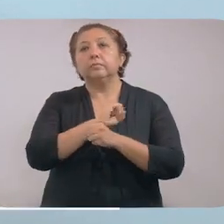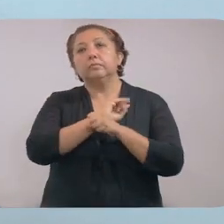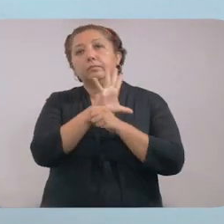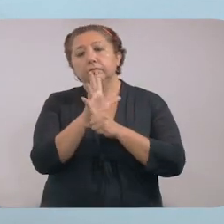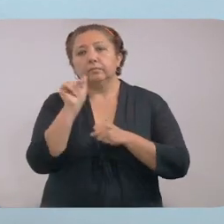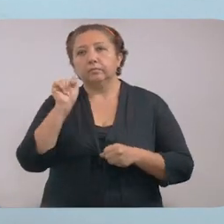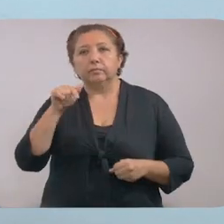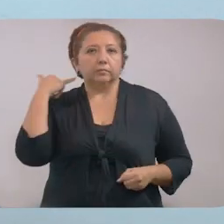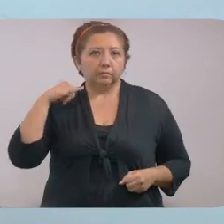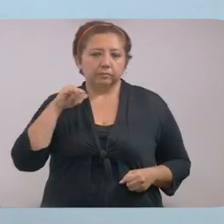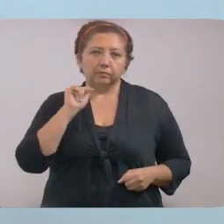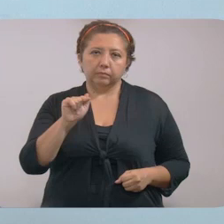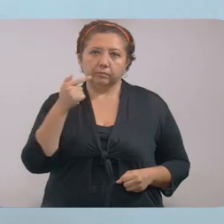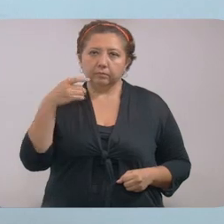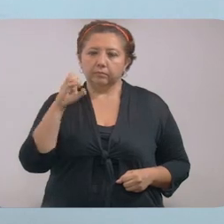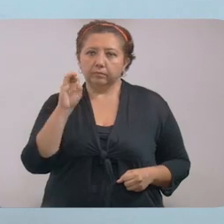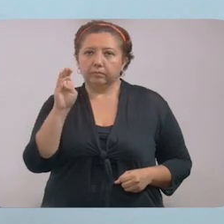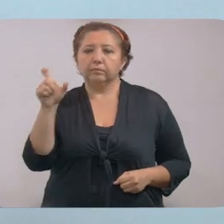internet